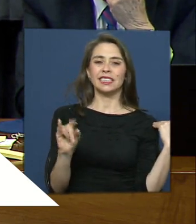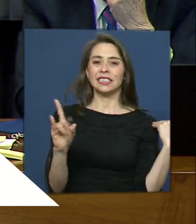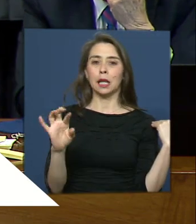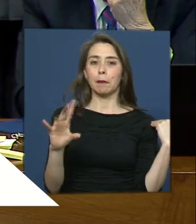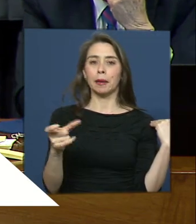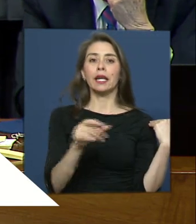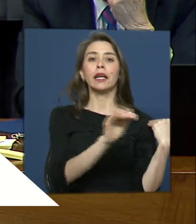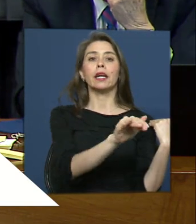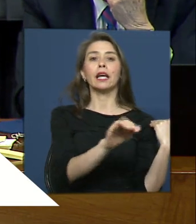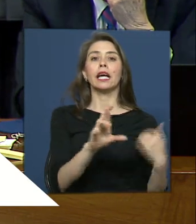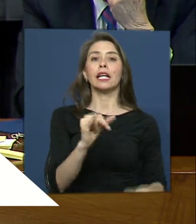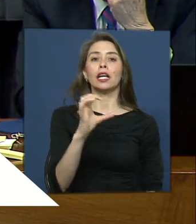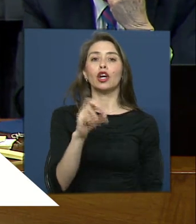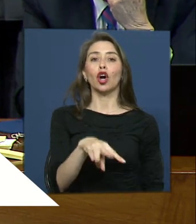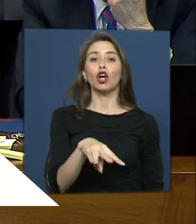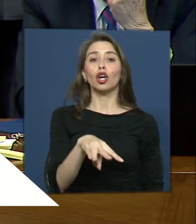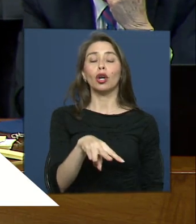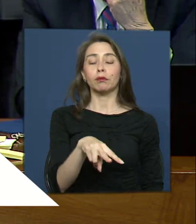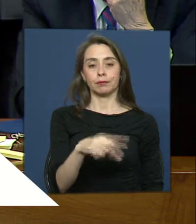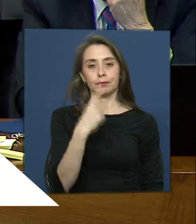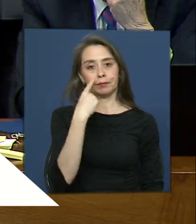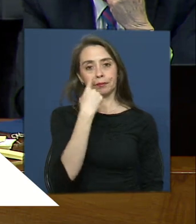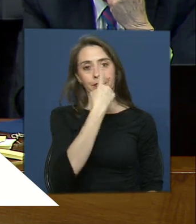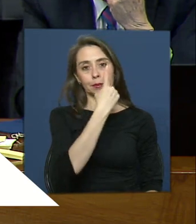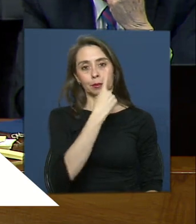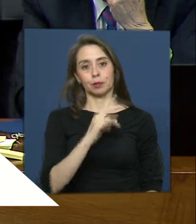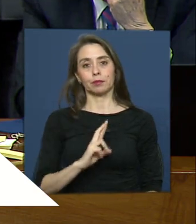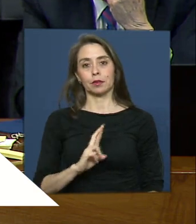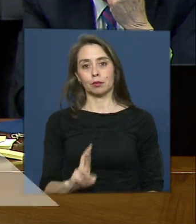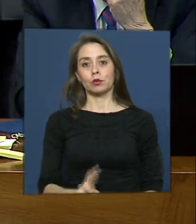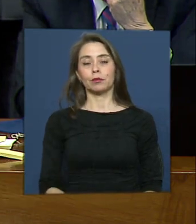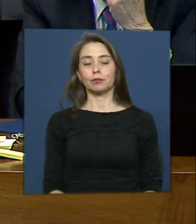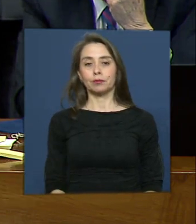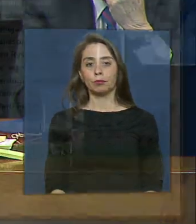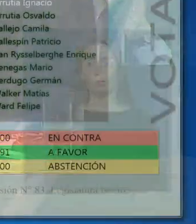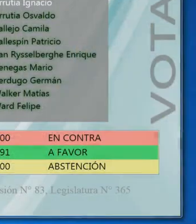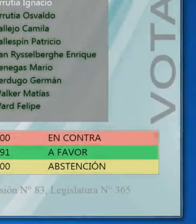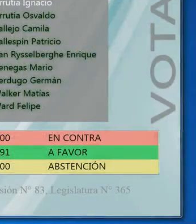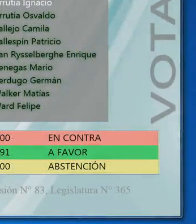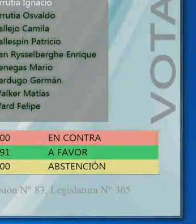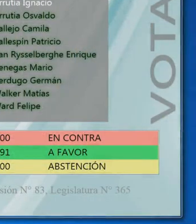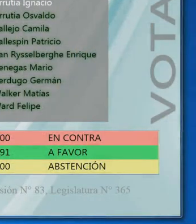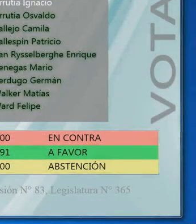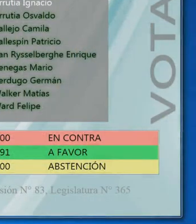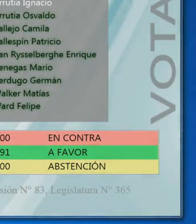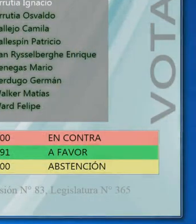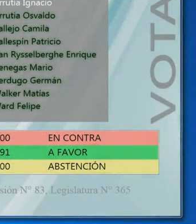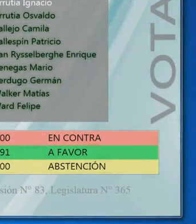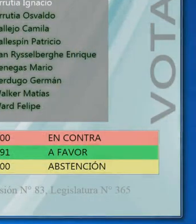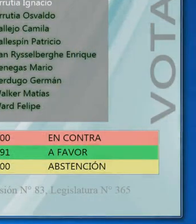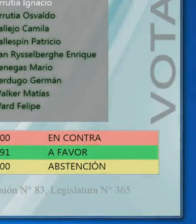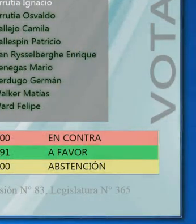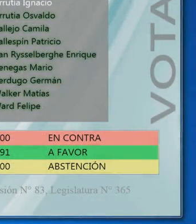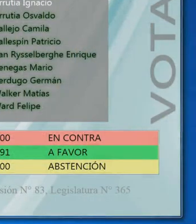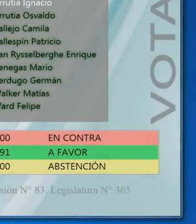diputado Rincón. Resultado de la votación. Por la afirmativa, 91 votos.